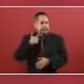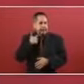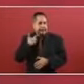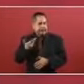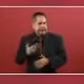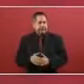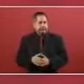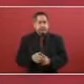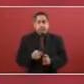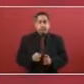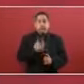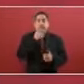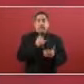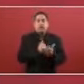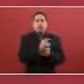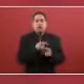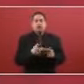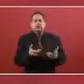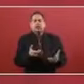La primera decisión,